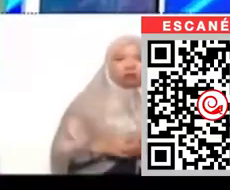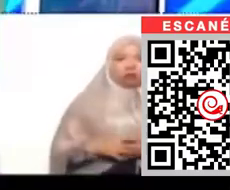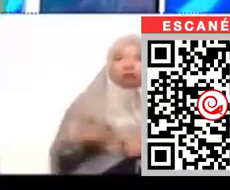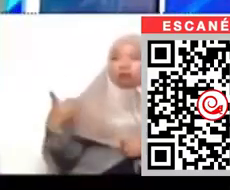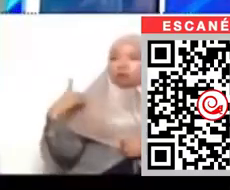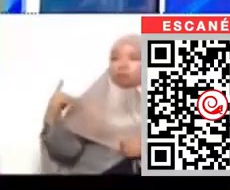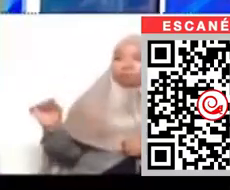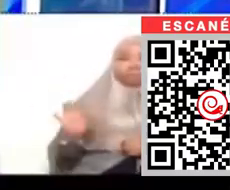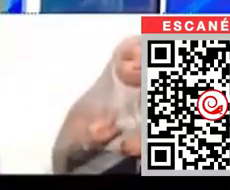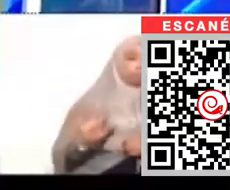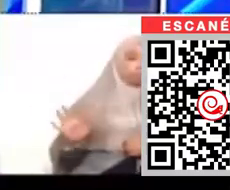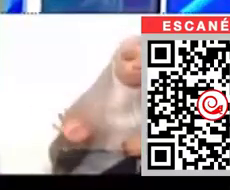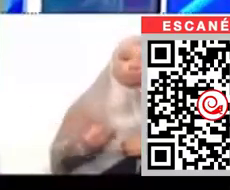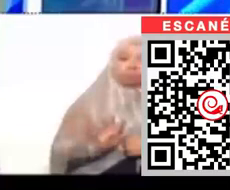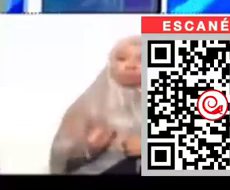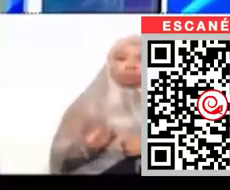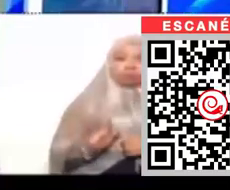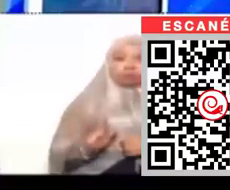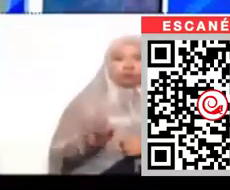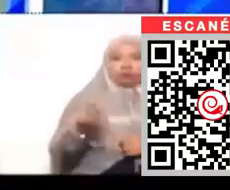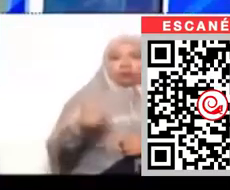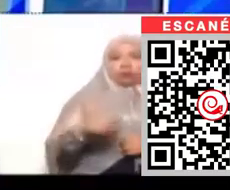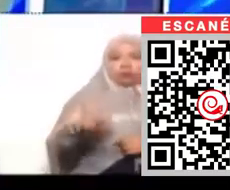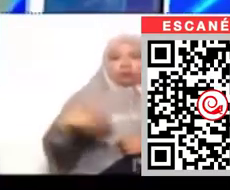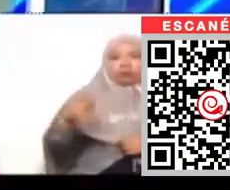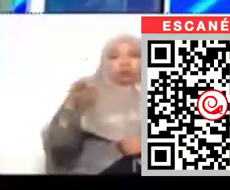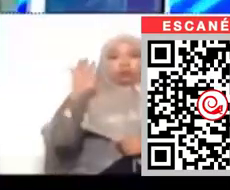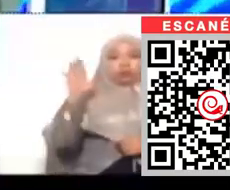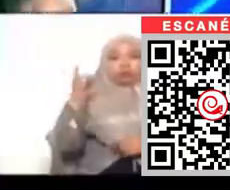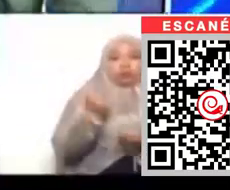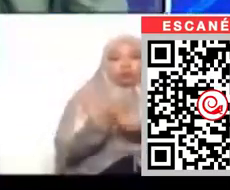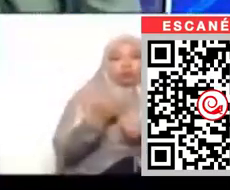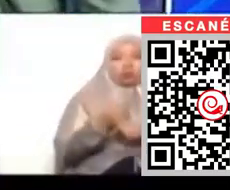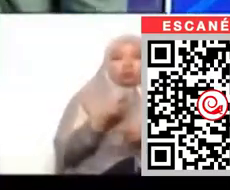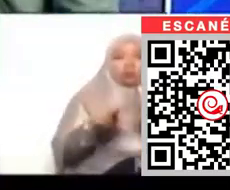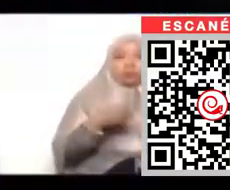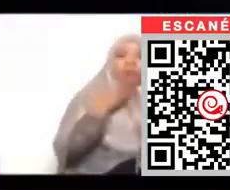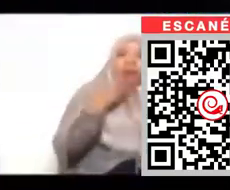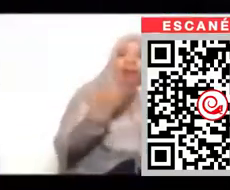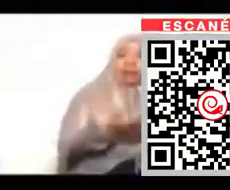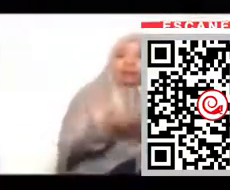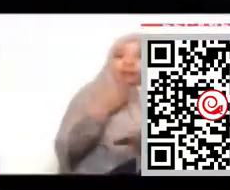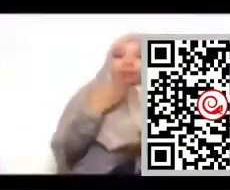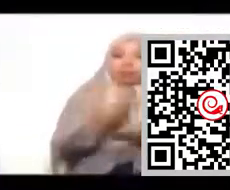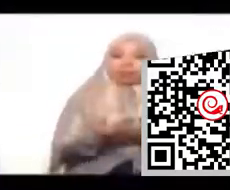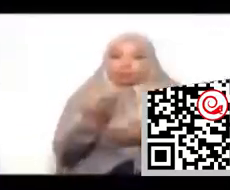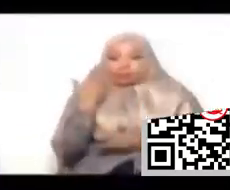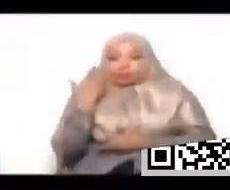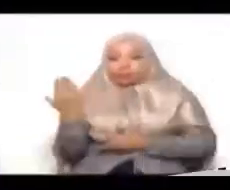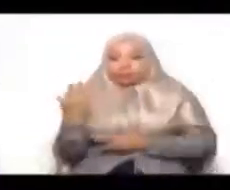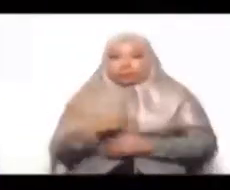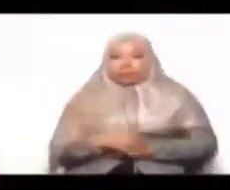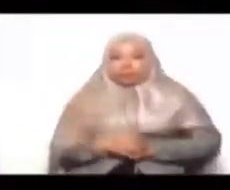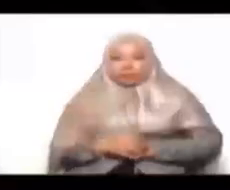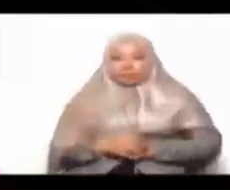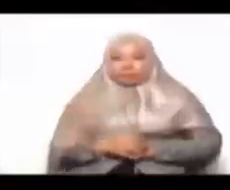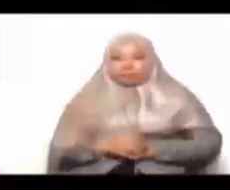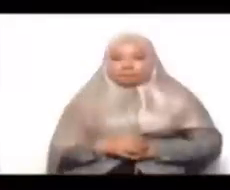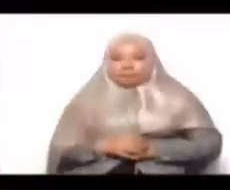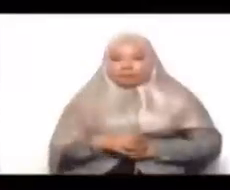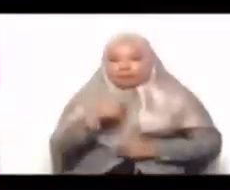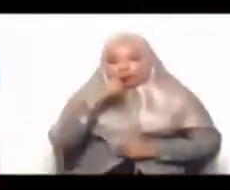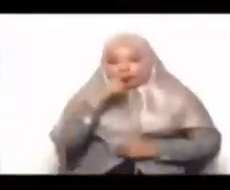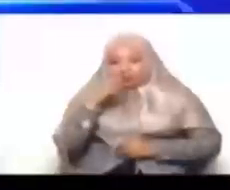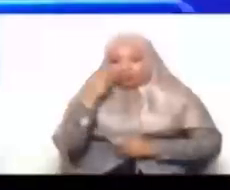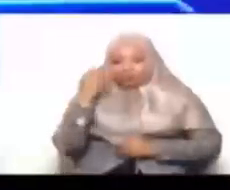vistas que no vas. Que aquí lo que va a haber es paz. Bueno, muchas gracias. Jorge Rodríguez. Gracias, presidente.